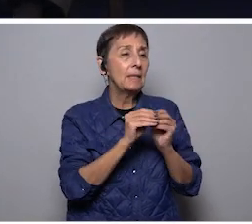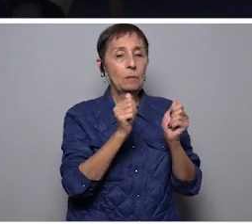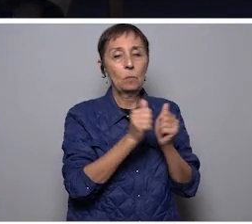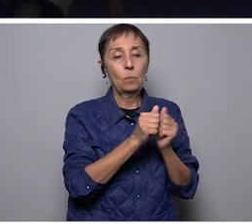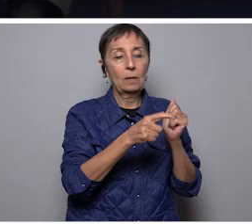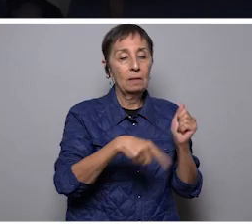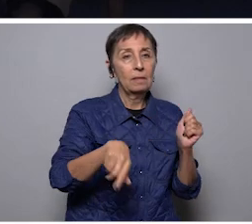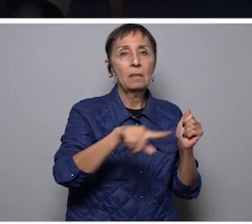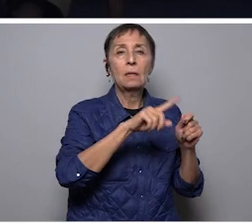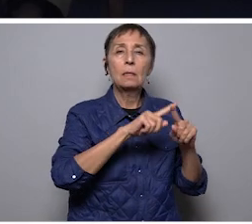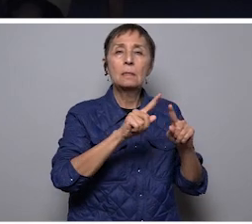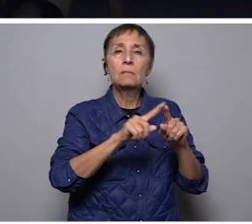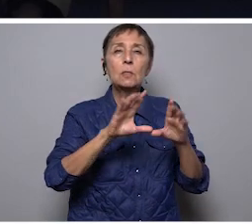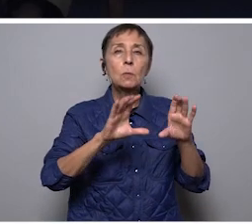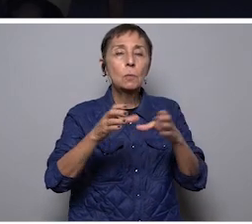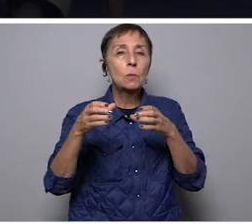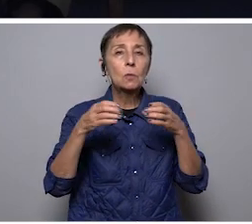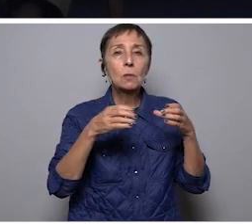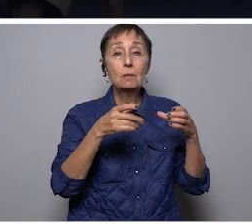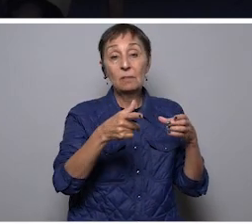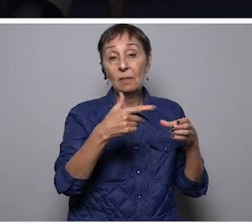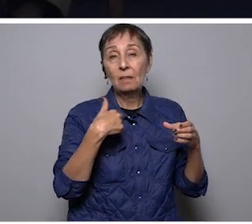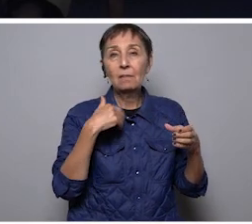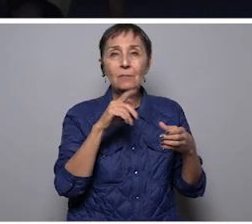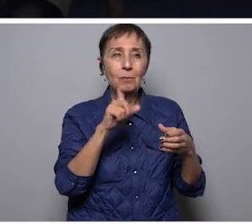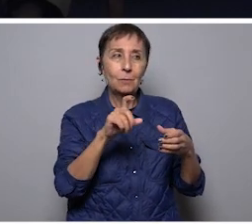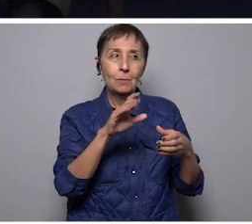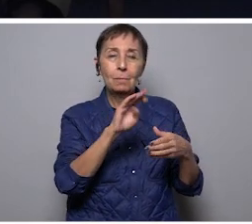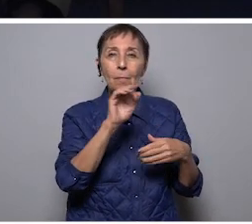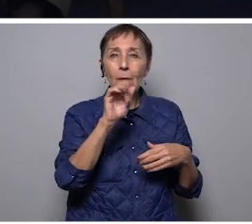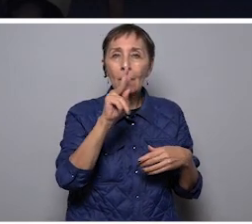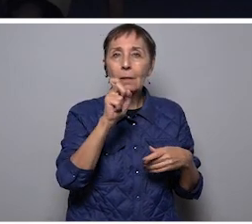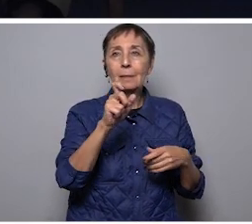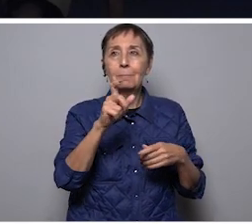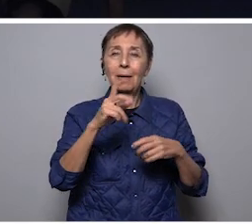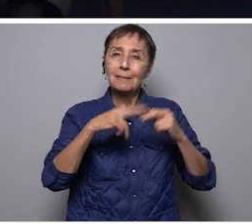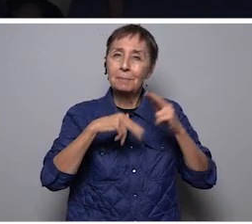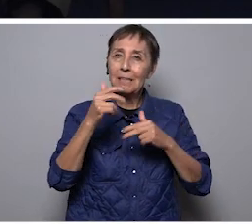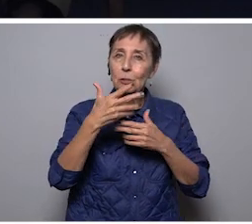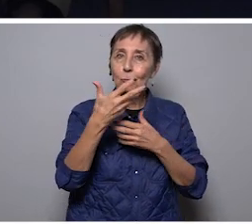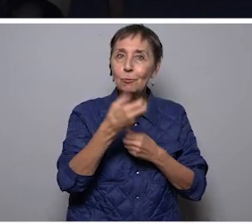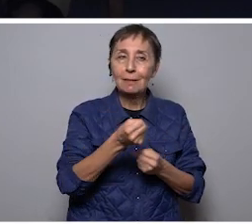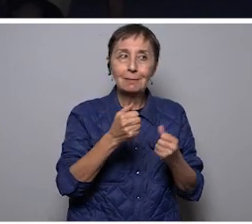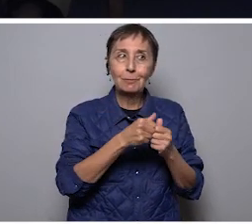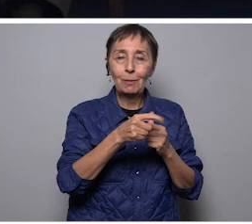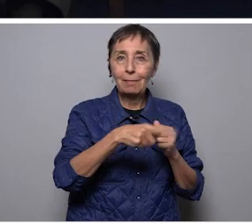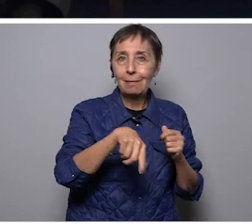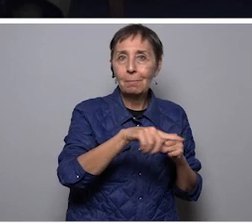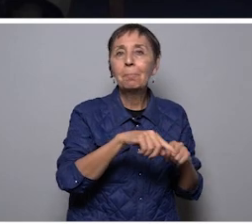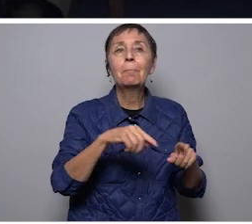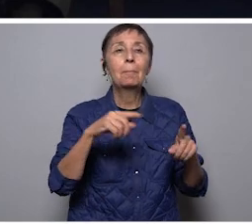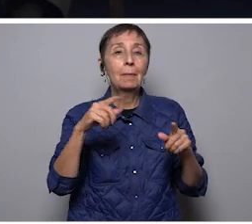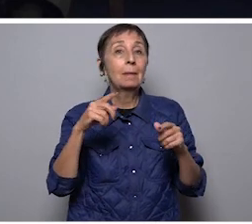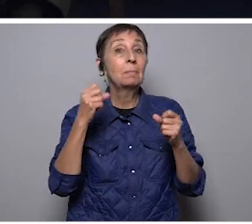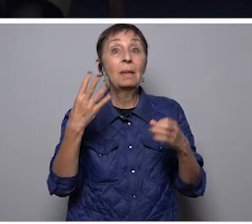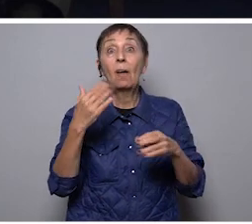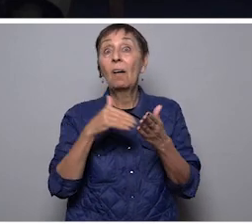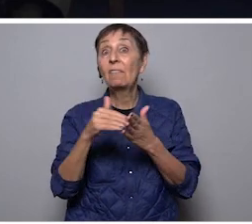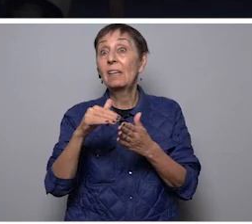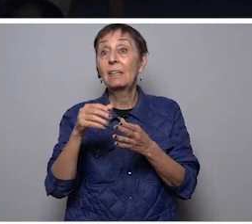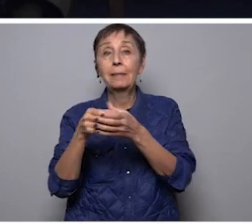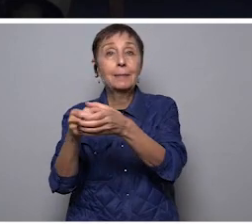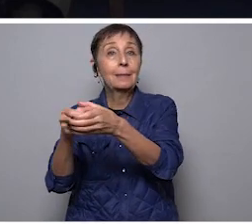lo que tienen es mercado y tienen la confianza de grandes comunidades que son muchas veces comunidades aisladas no en todos los casos